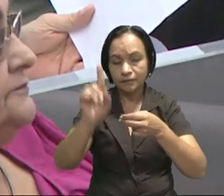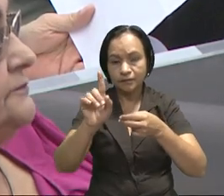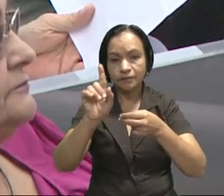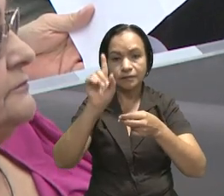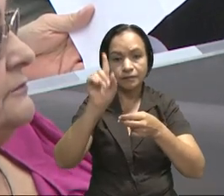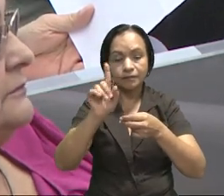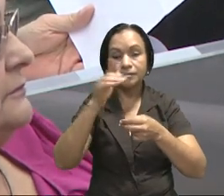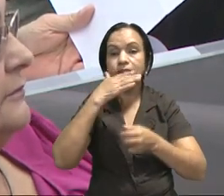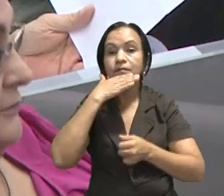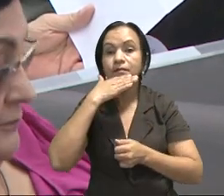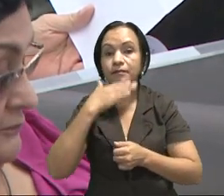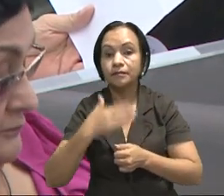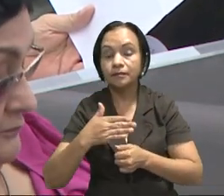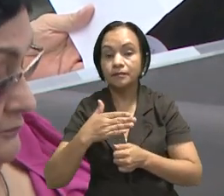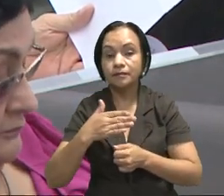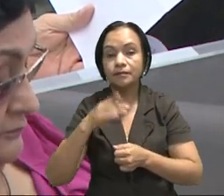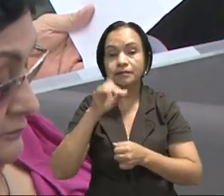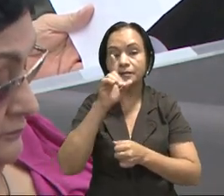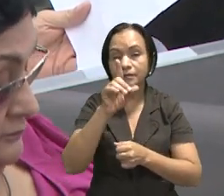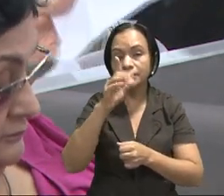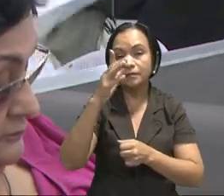de diciembre de